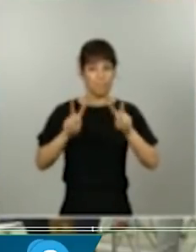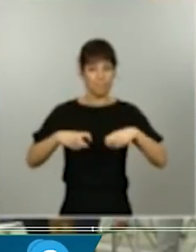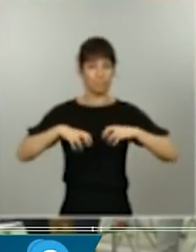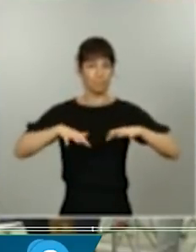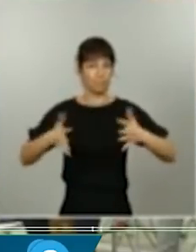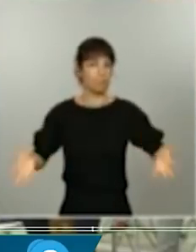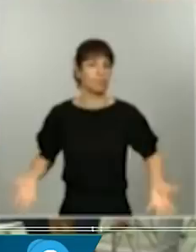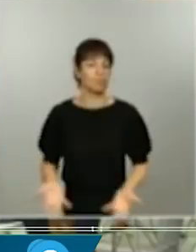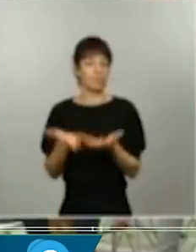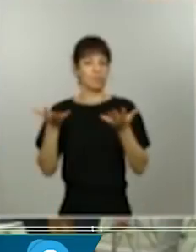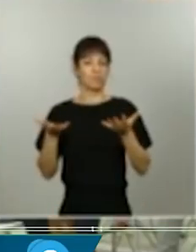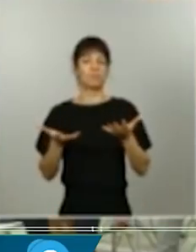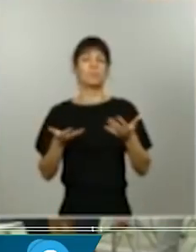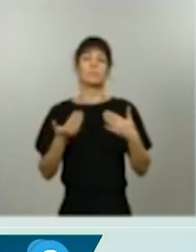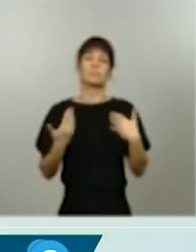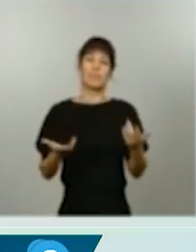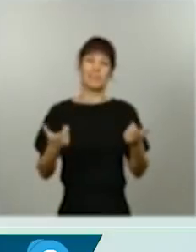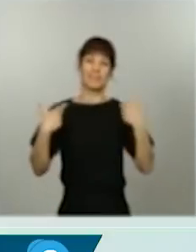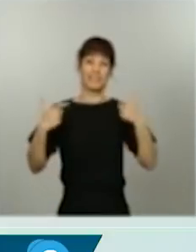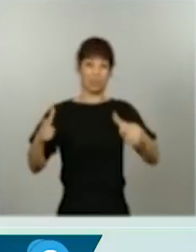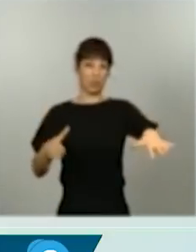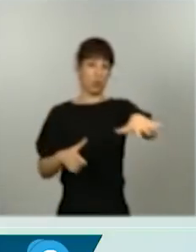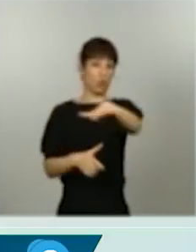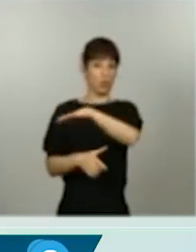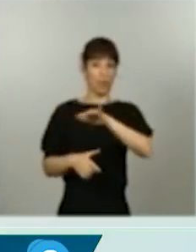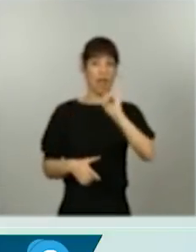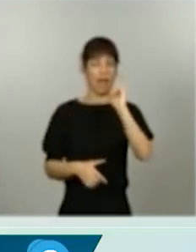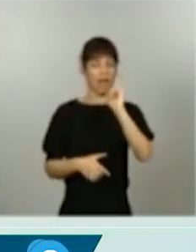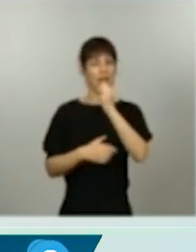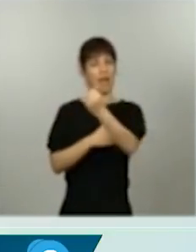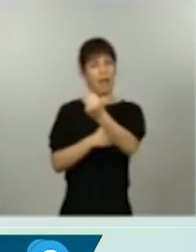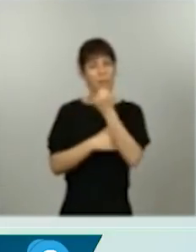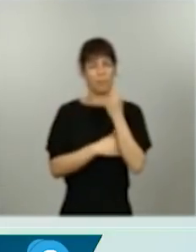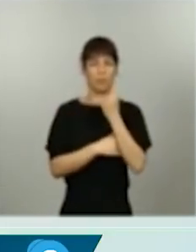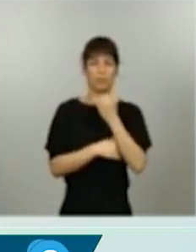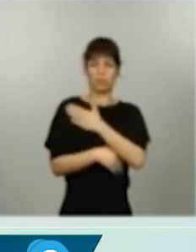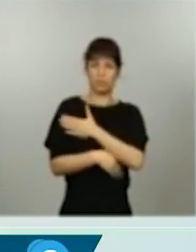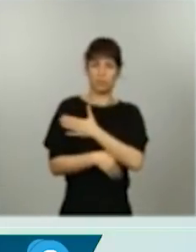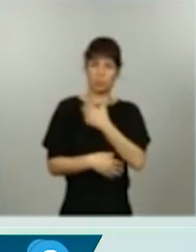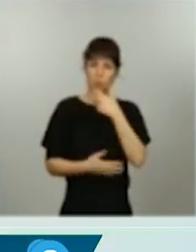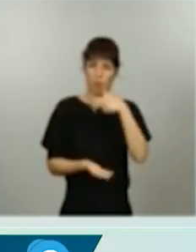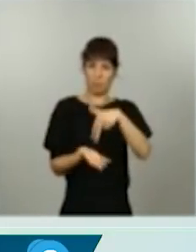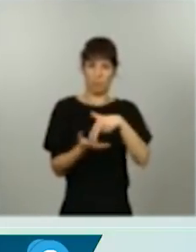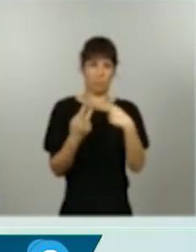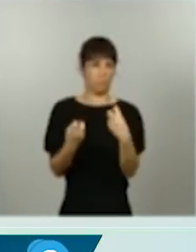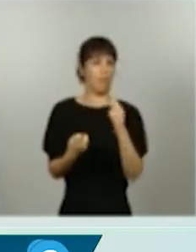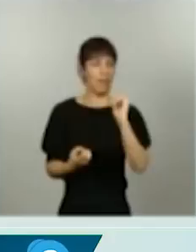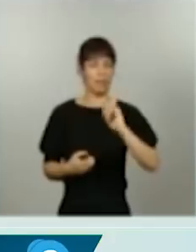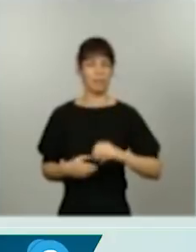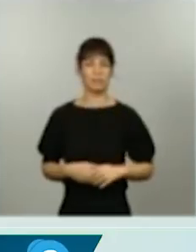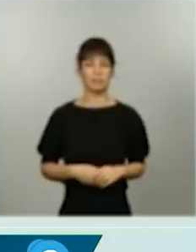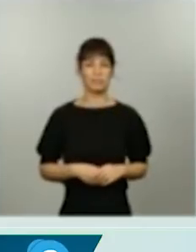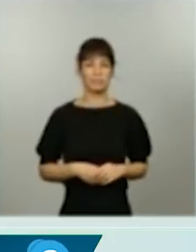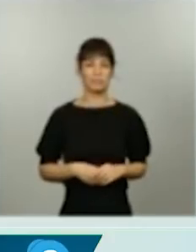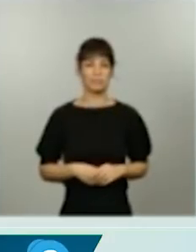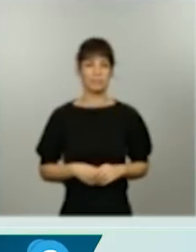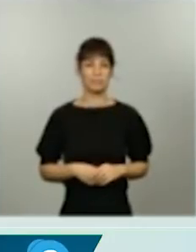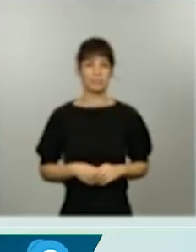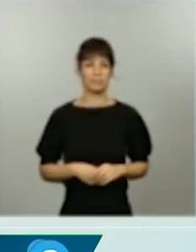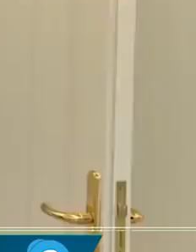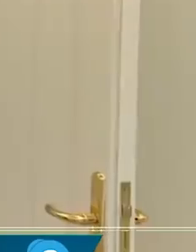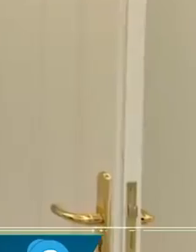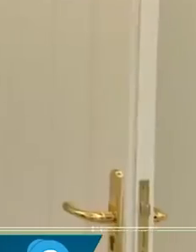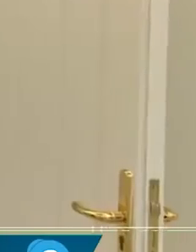entran quizá variantes distintas, y es que hay mucha gente que no considera que Vox es otra cosa, y a